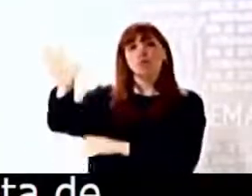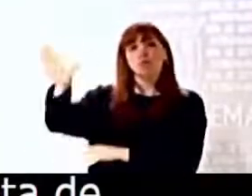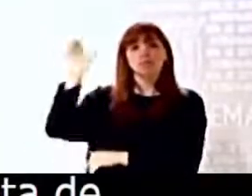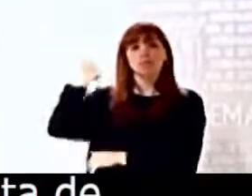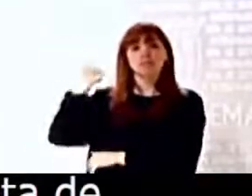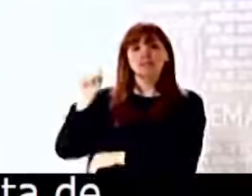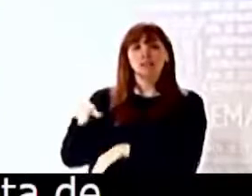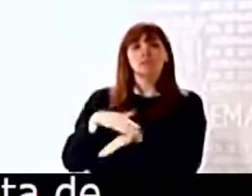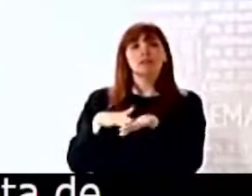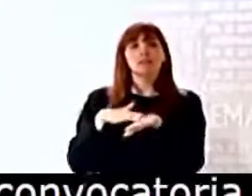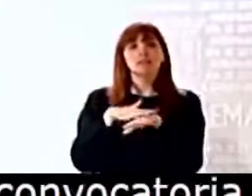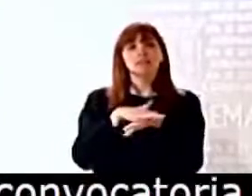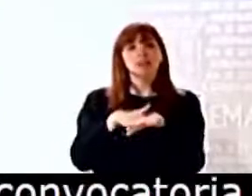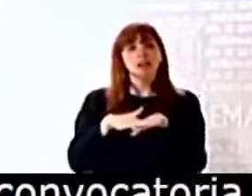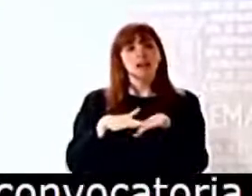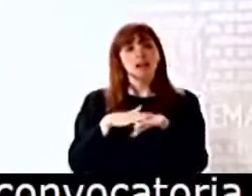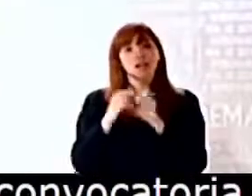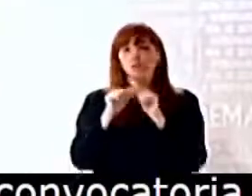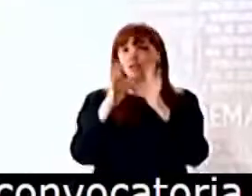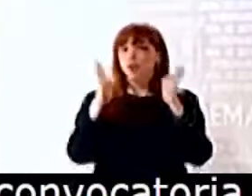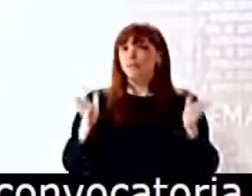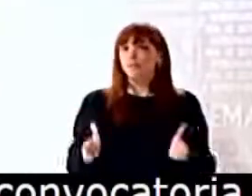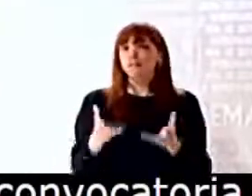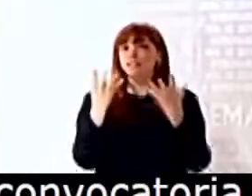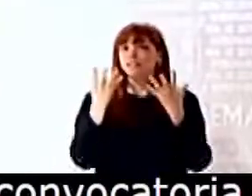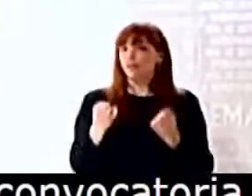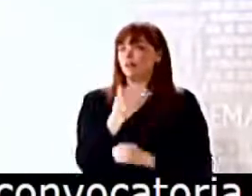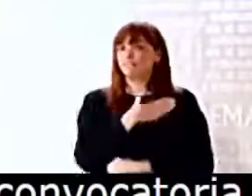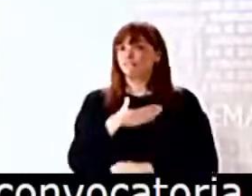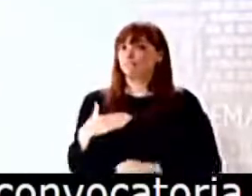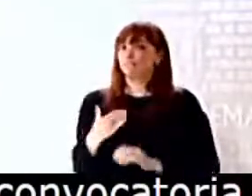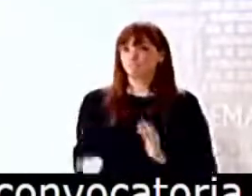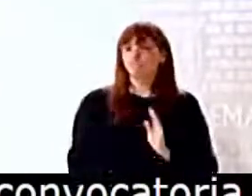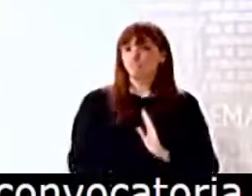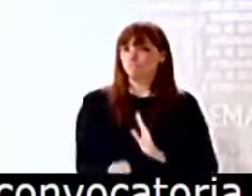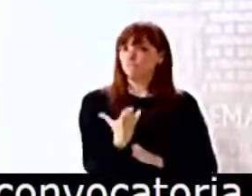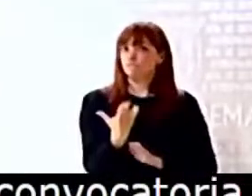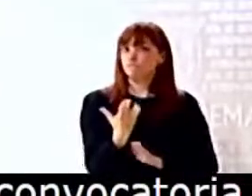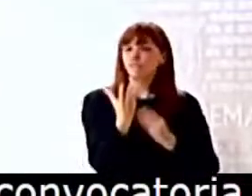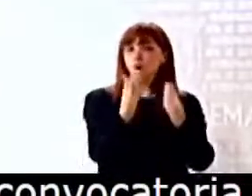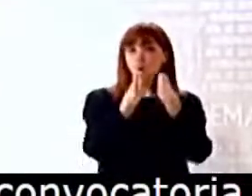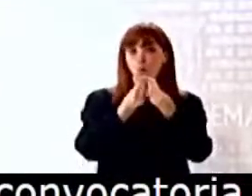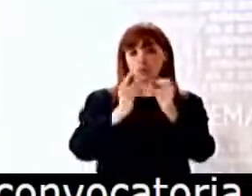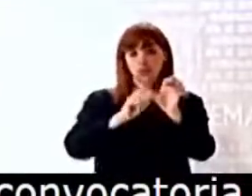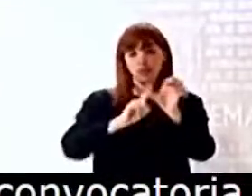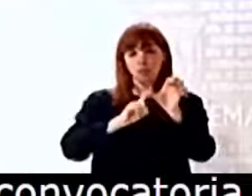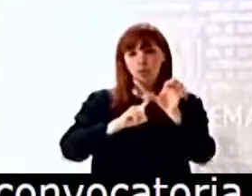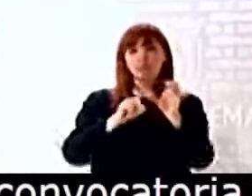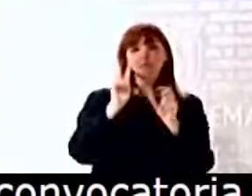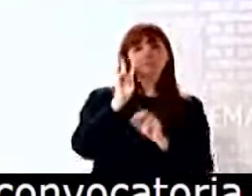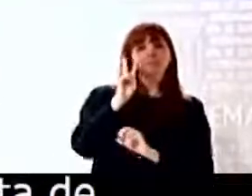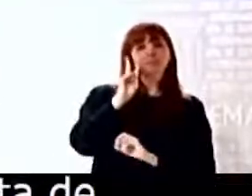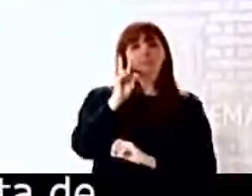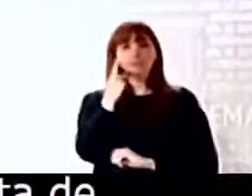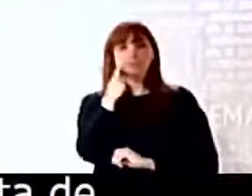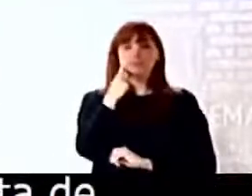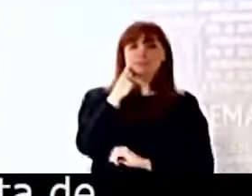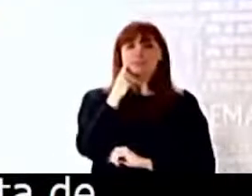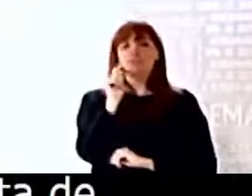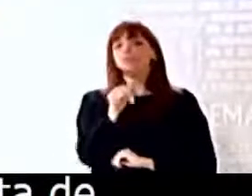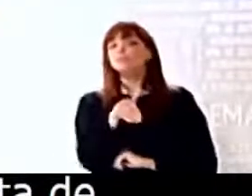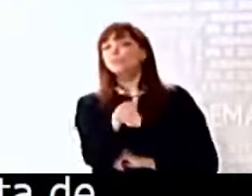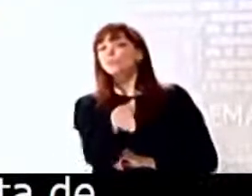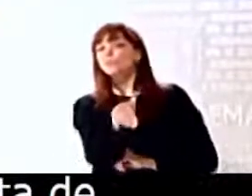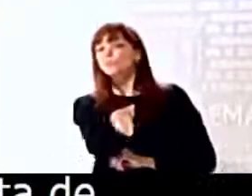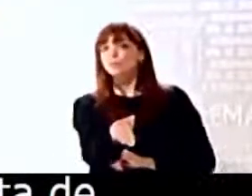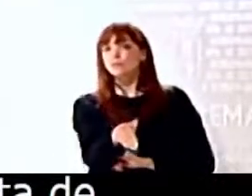al Ministerio de la Mesa de la Sequía y la Junta de Extremadura estará muy pendiente también de lo